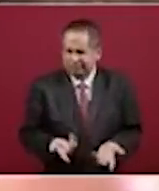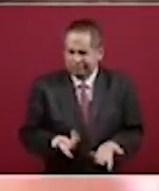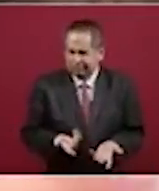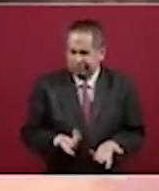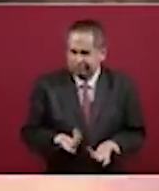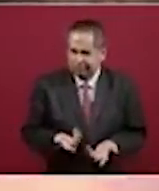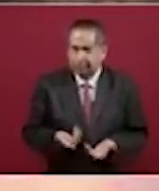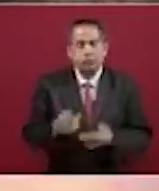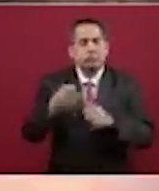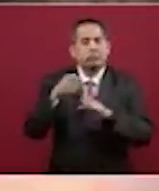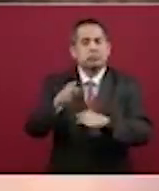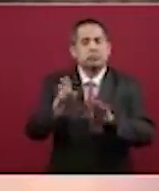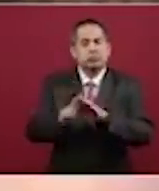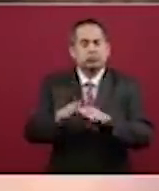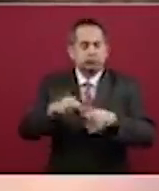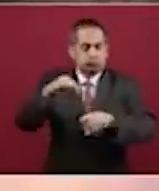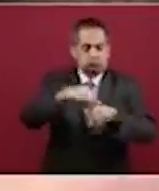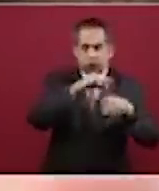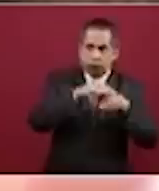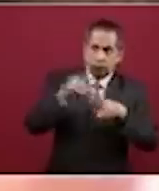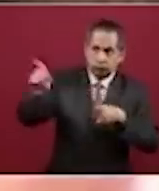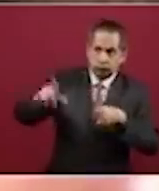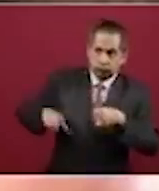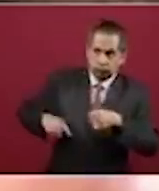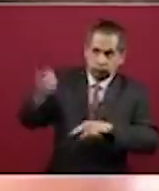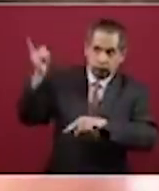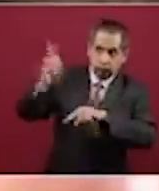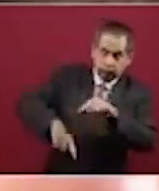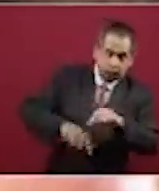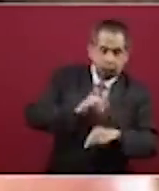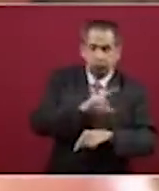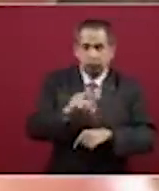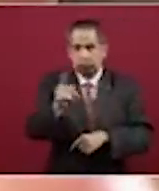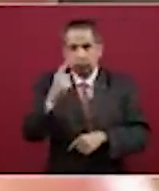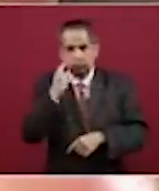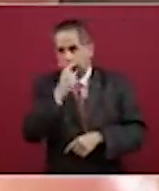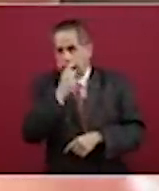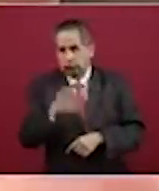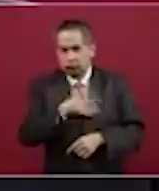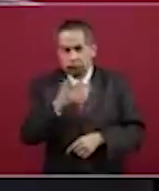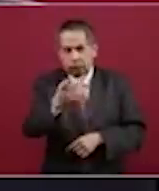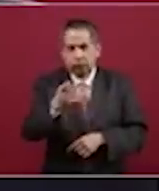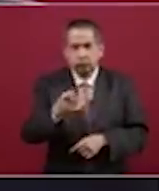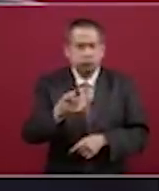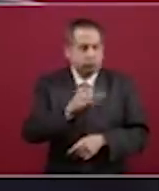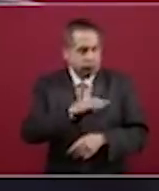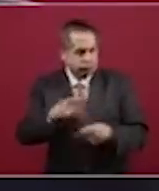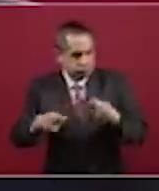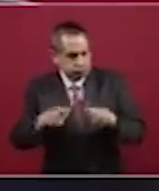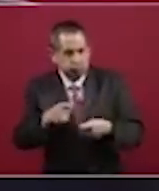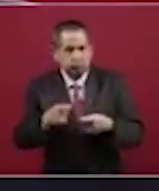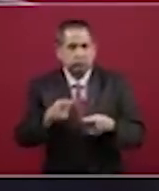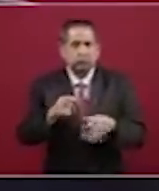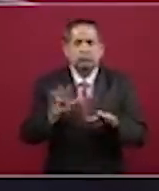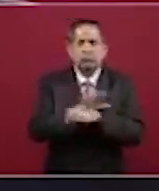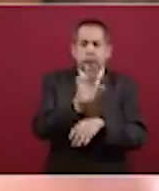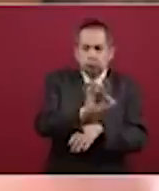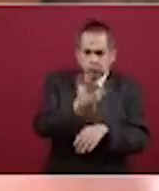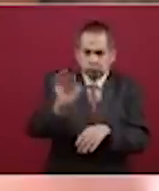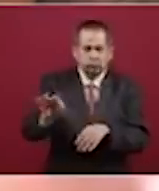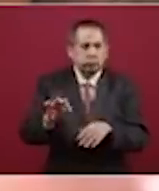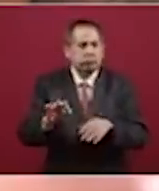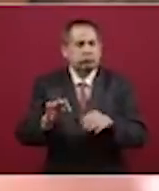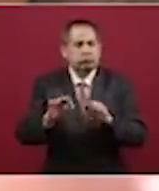de la revocación del mandato. ¿Está usted en la disposición de ser flexible en cambiar la fecha, cambiar